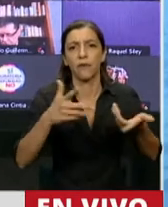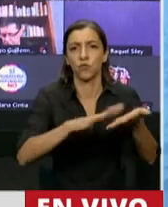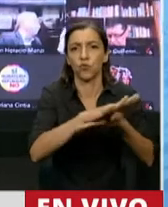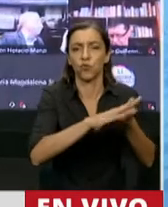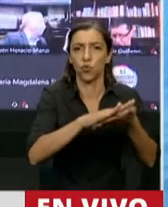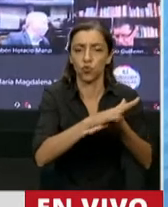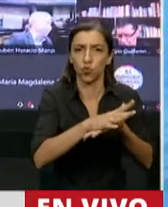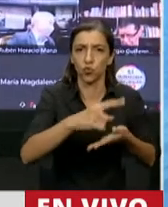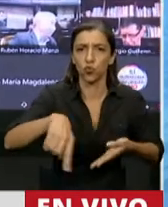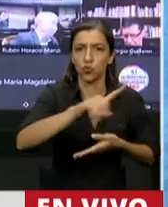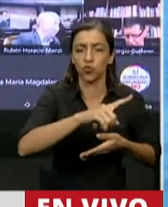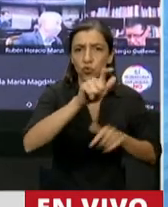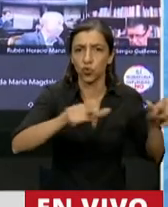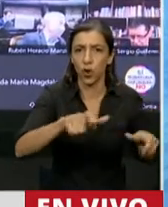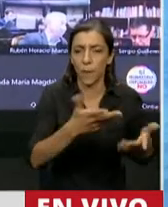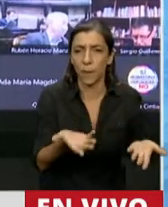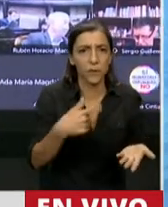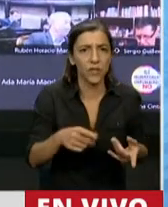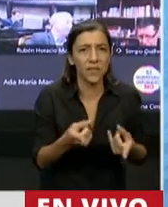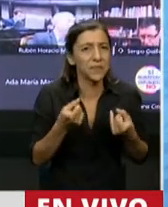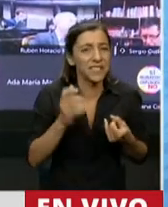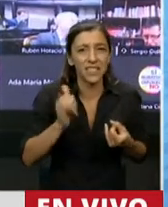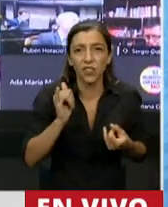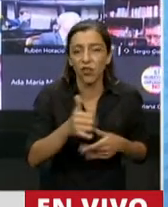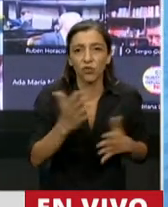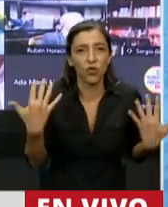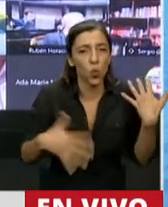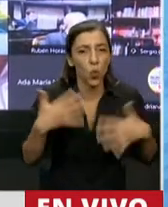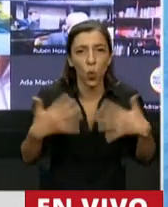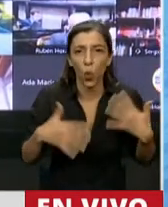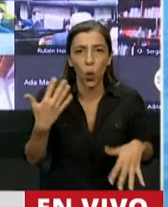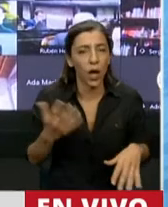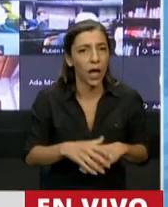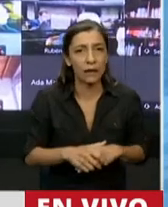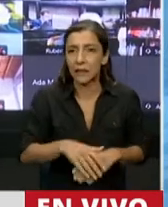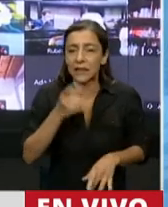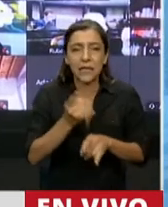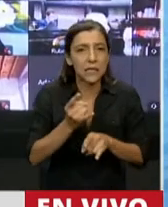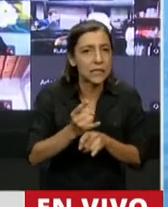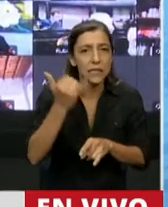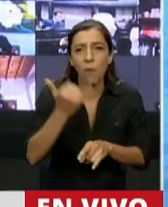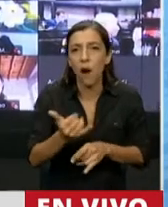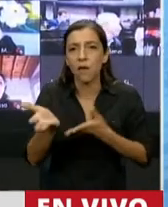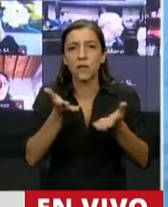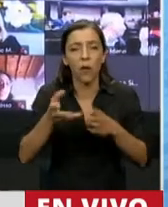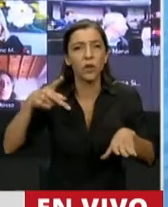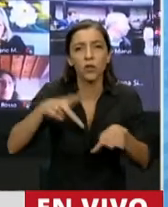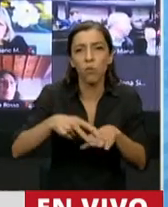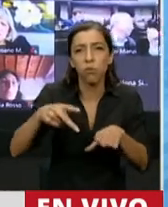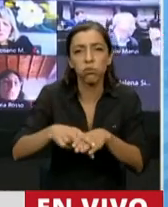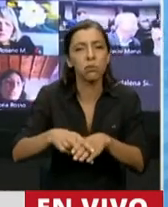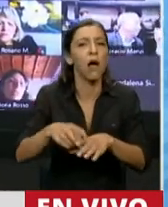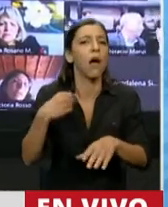afiliados necesitan de carácter urgente, se terminan con los continuos cortes de servicio en las diferentes